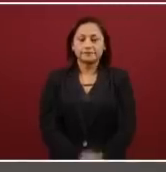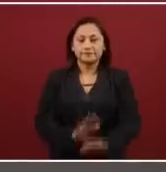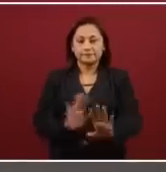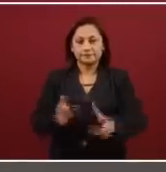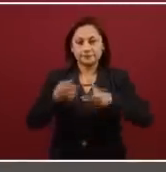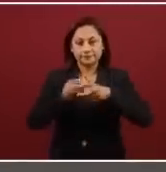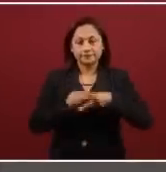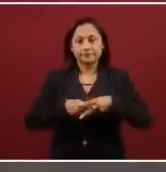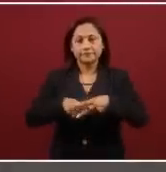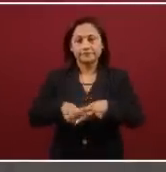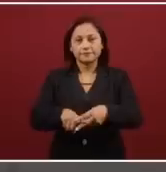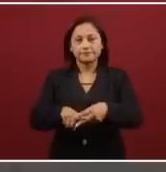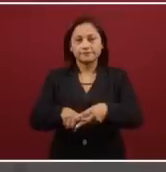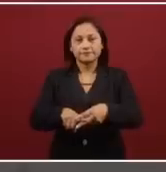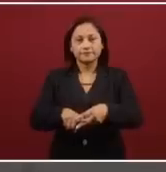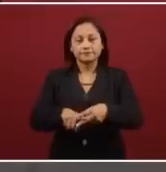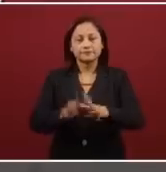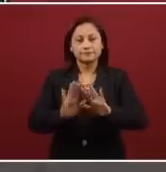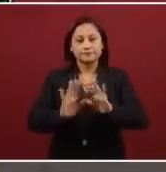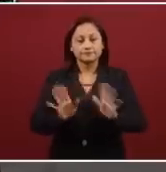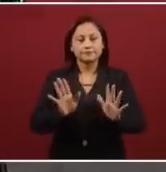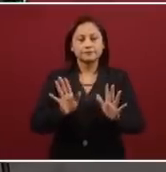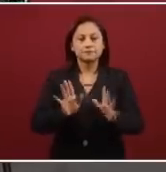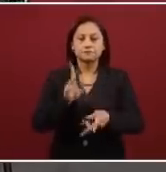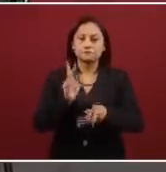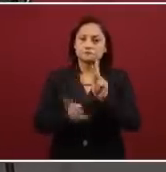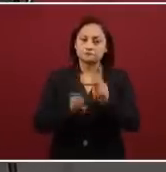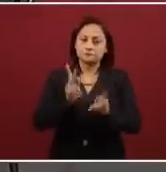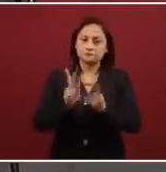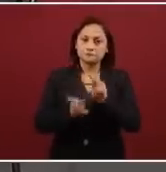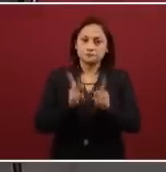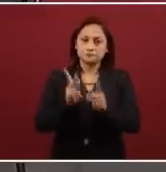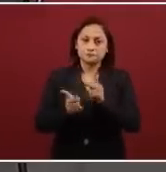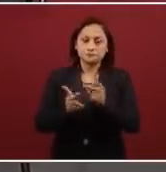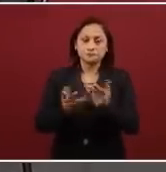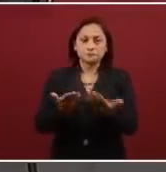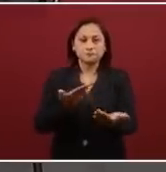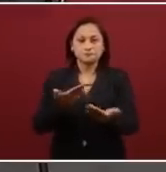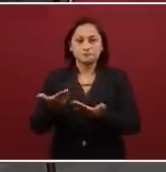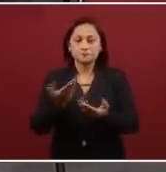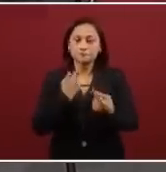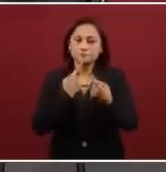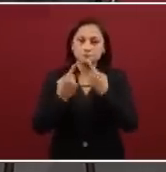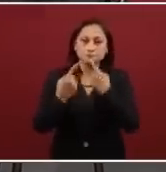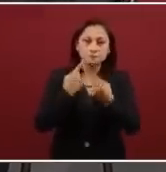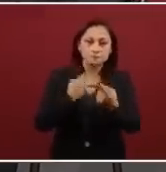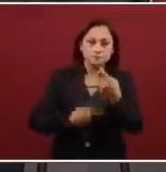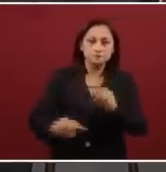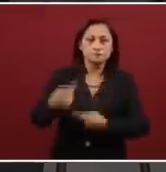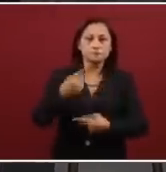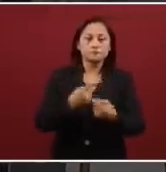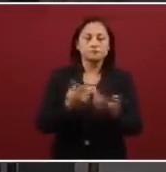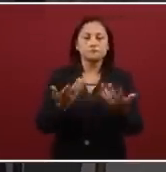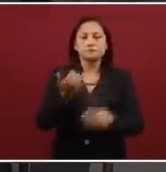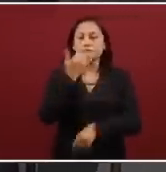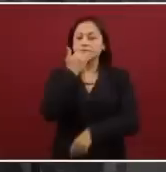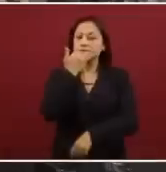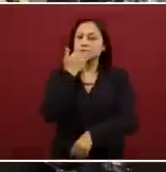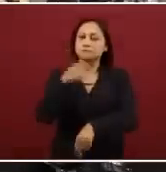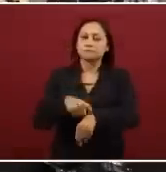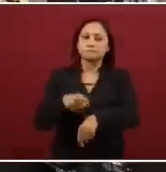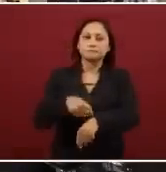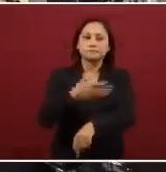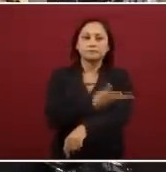iniciar esta conversación, este diálogo circular. Se nos hizo un poco tarde porque